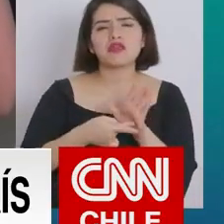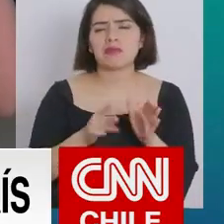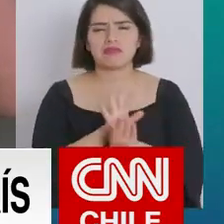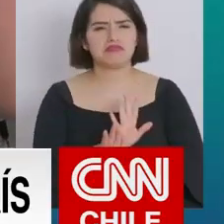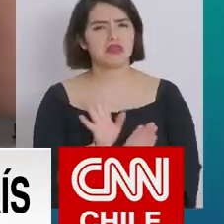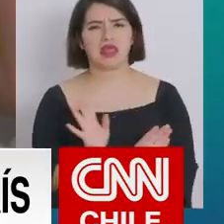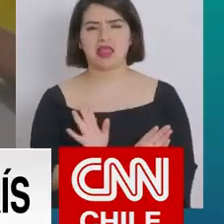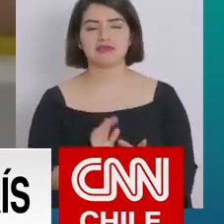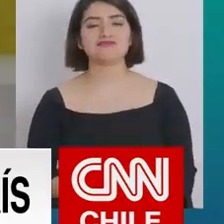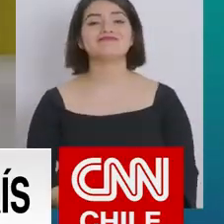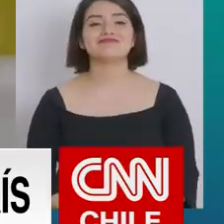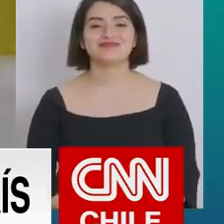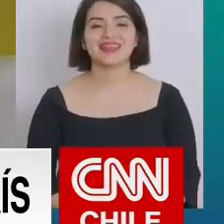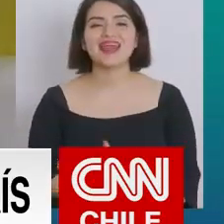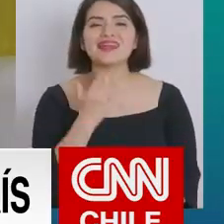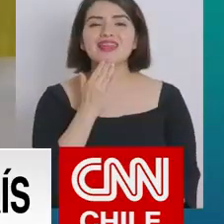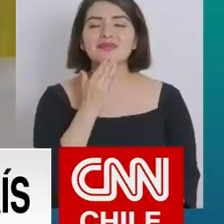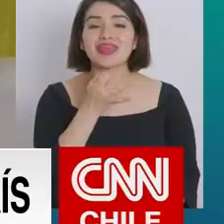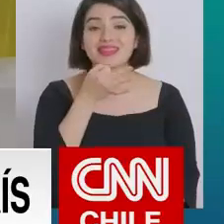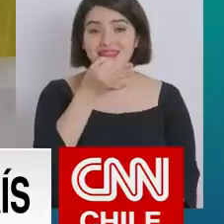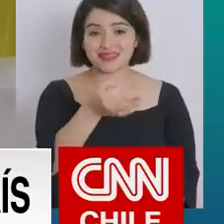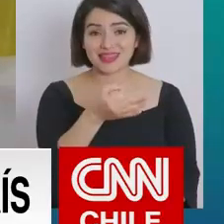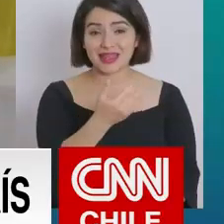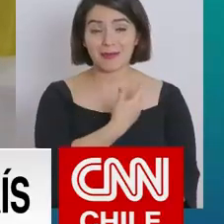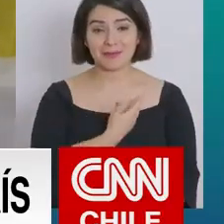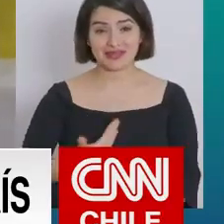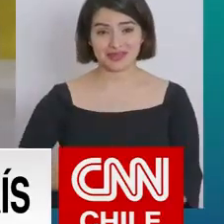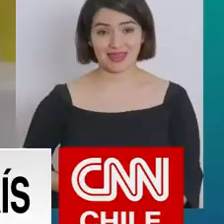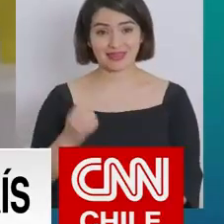producido. También quiero decirles que el presidente